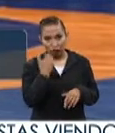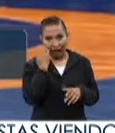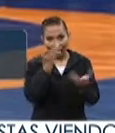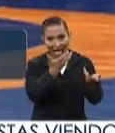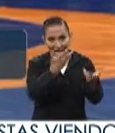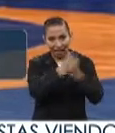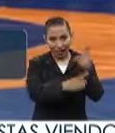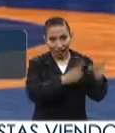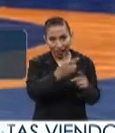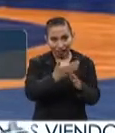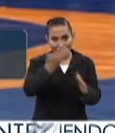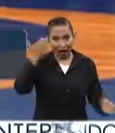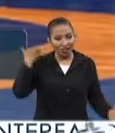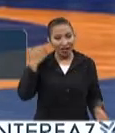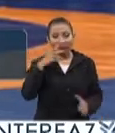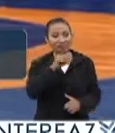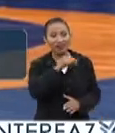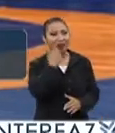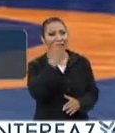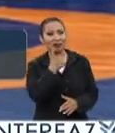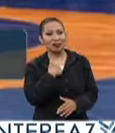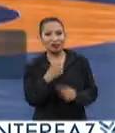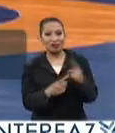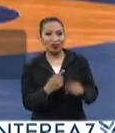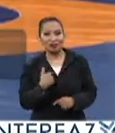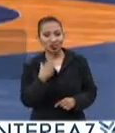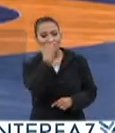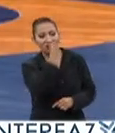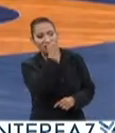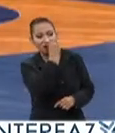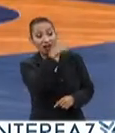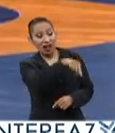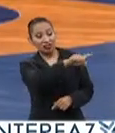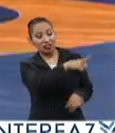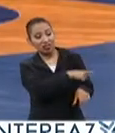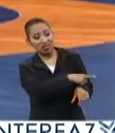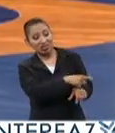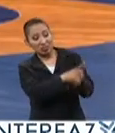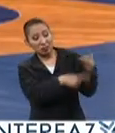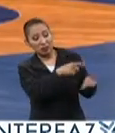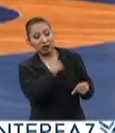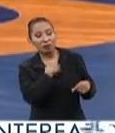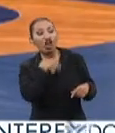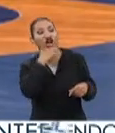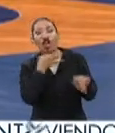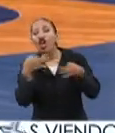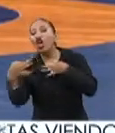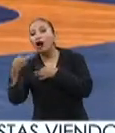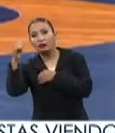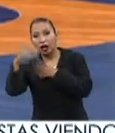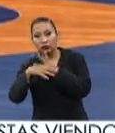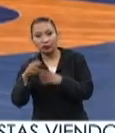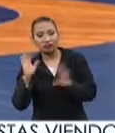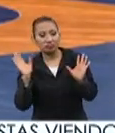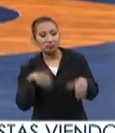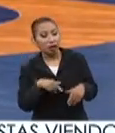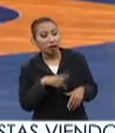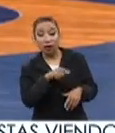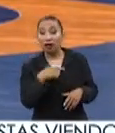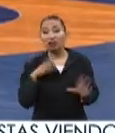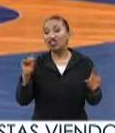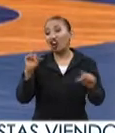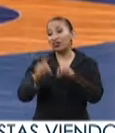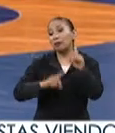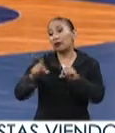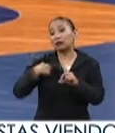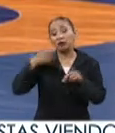quería hacer deporte, desde antes, no quería que hiciera deportes. El deporte para ellos pues era una distracción, entonces pues cualquier